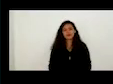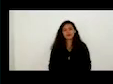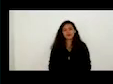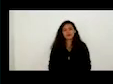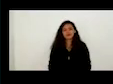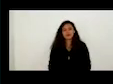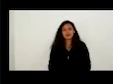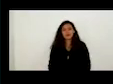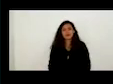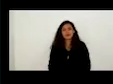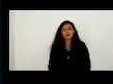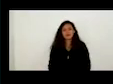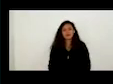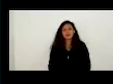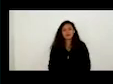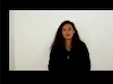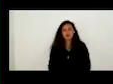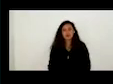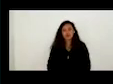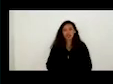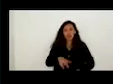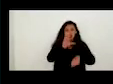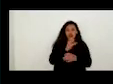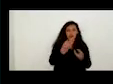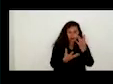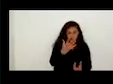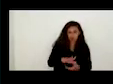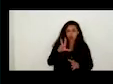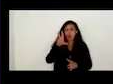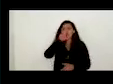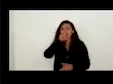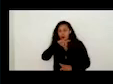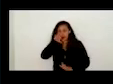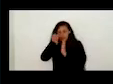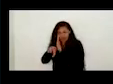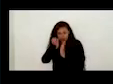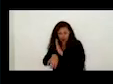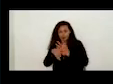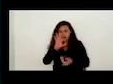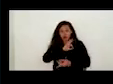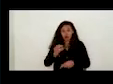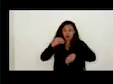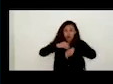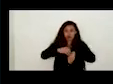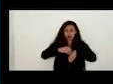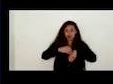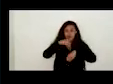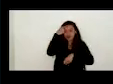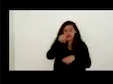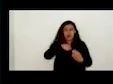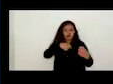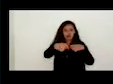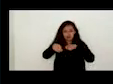Como tipo de proteína, un huevo hervido, pollo, jamón, ajá, que también se le podría incluir ahí a unos